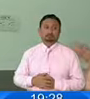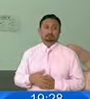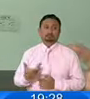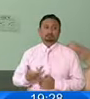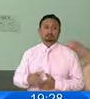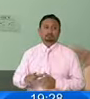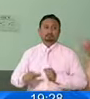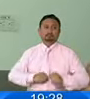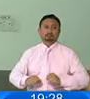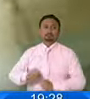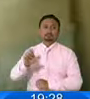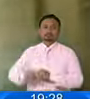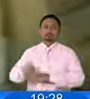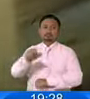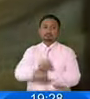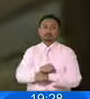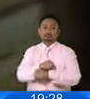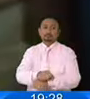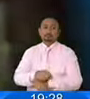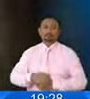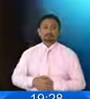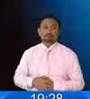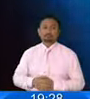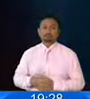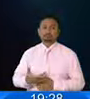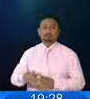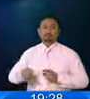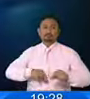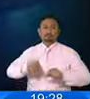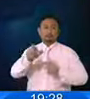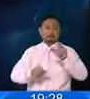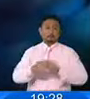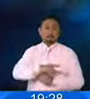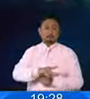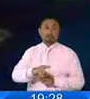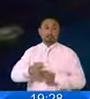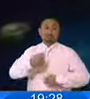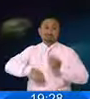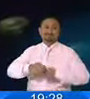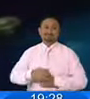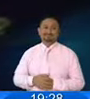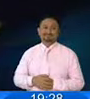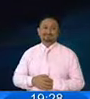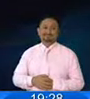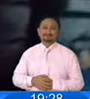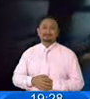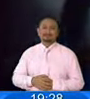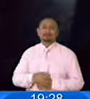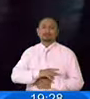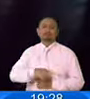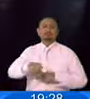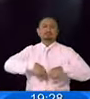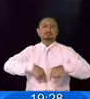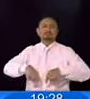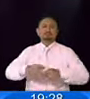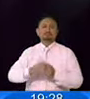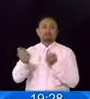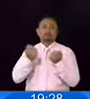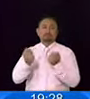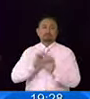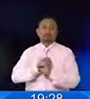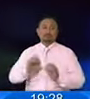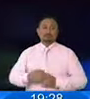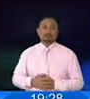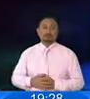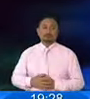operativo no existieron detenidos. Gran parte del movimiento de los traficantes de combustibles por agua, una vía que les permite evadir los controles